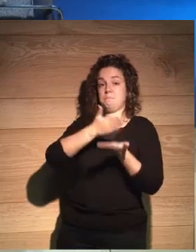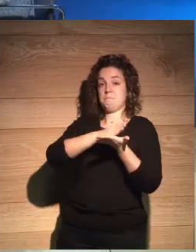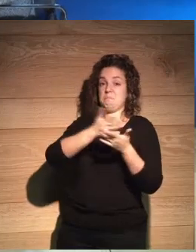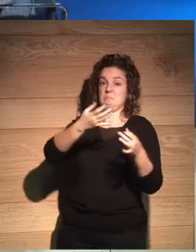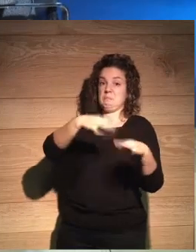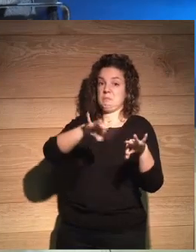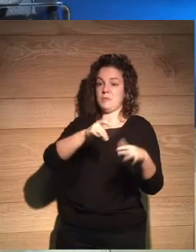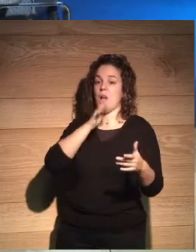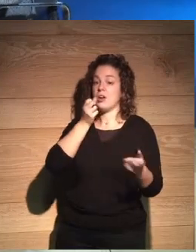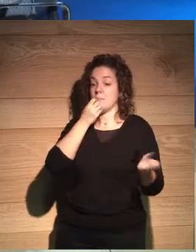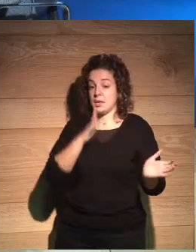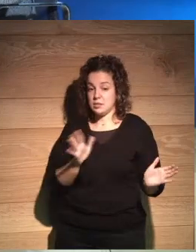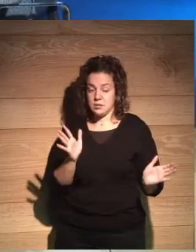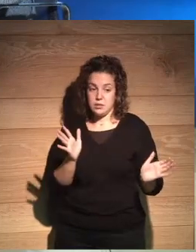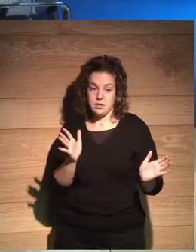bien,